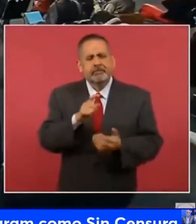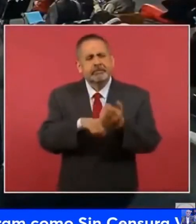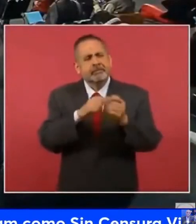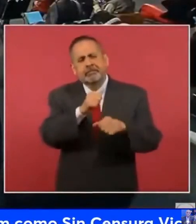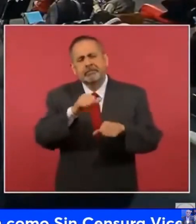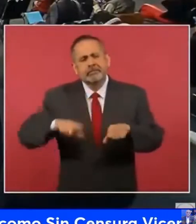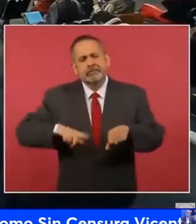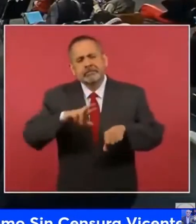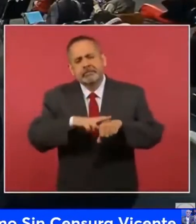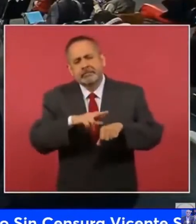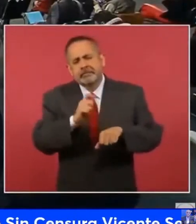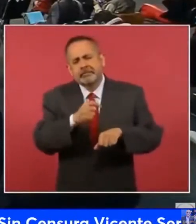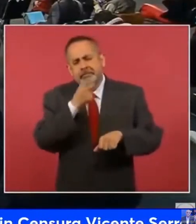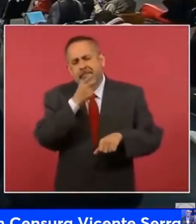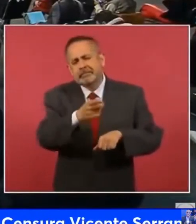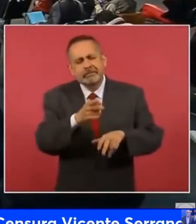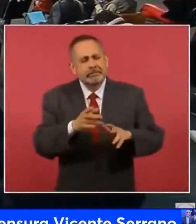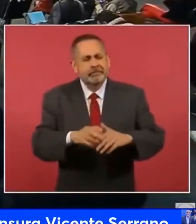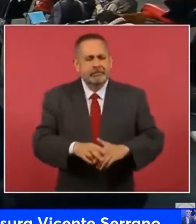gobernador.